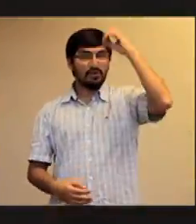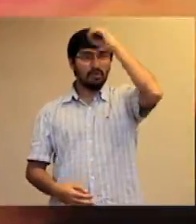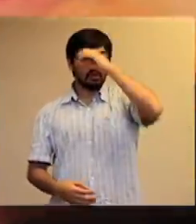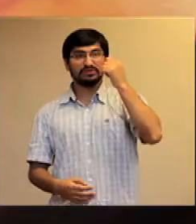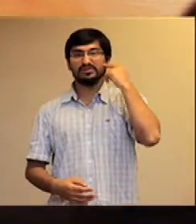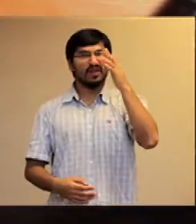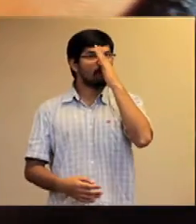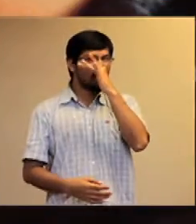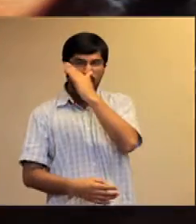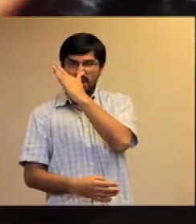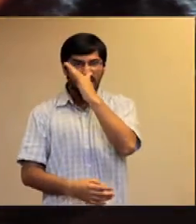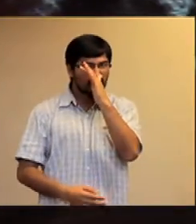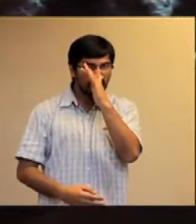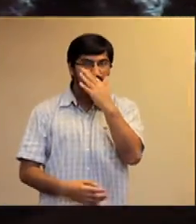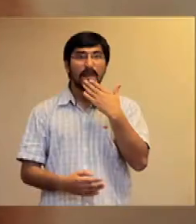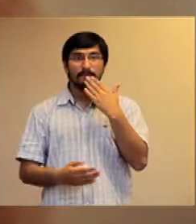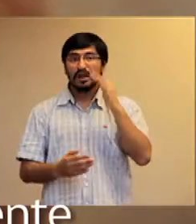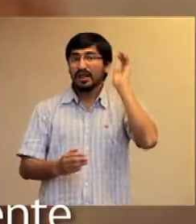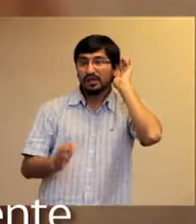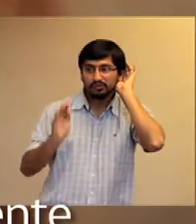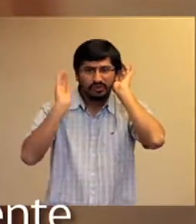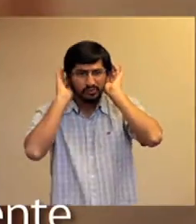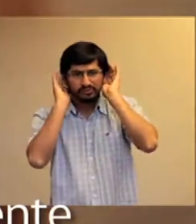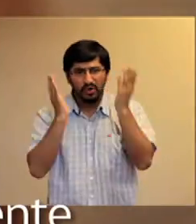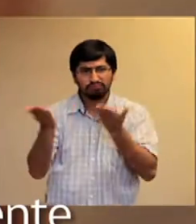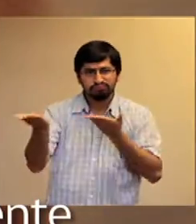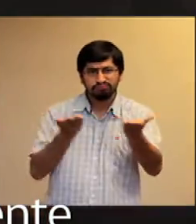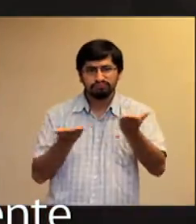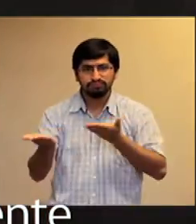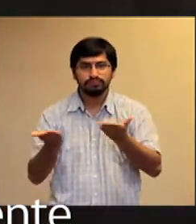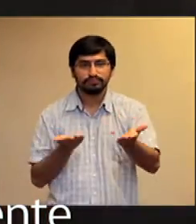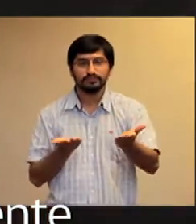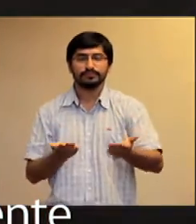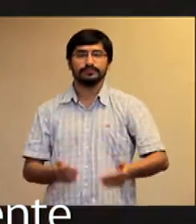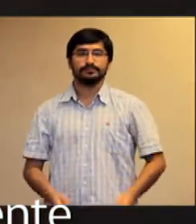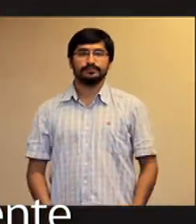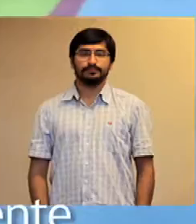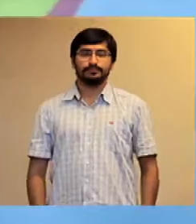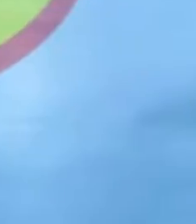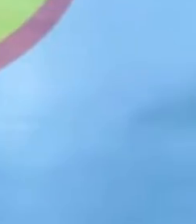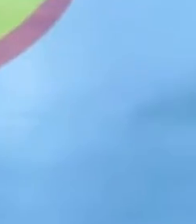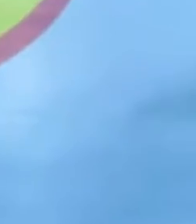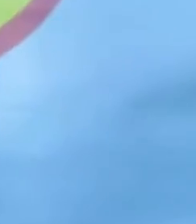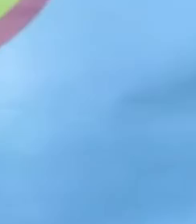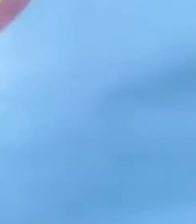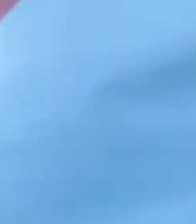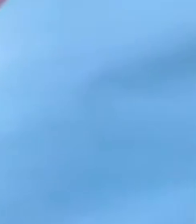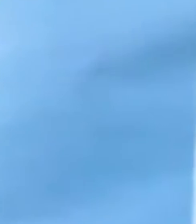Vamos a dar nuestra opinión sin burlarse del otro. Y obviamente aquí vamos a tener que escucharnos mutuamente.